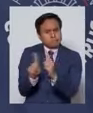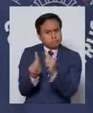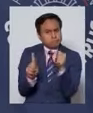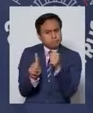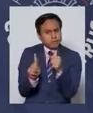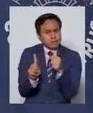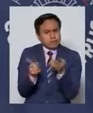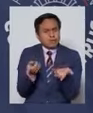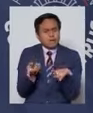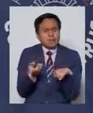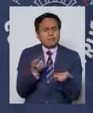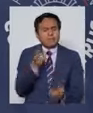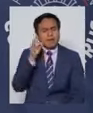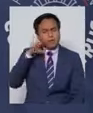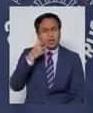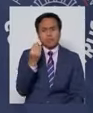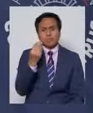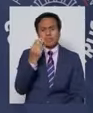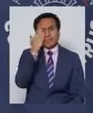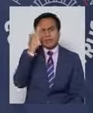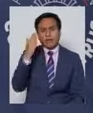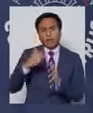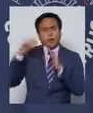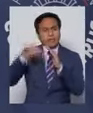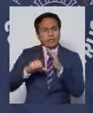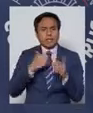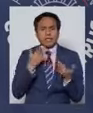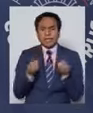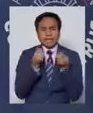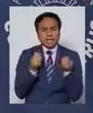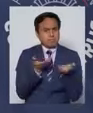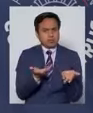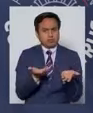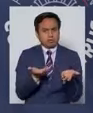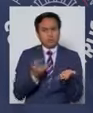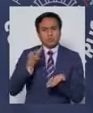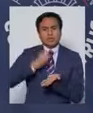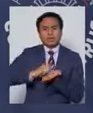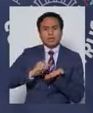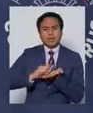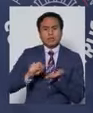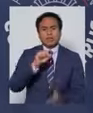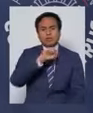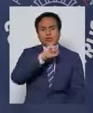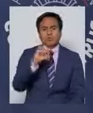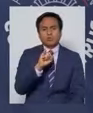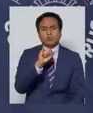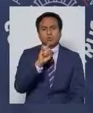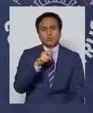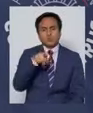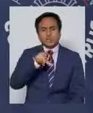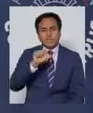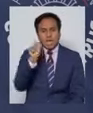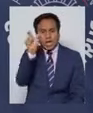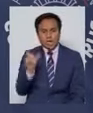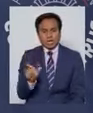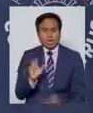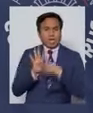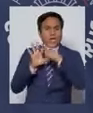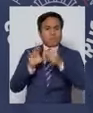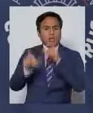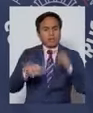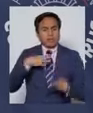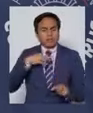y sabemos que son 14 días de cuarentena en esos casos. Entonces, ¿qué pasó con el subsecretario Zúñiga? Para que quede claro, porque ustedes son un ejemplo para